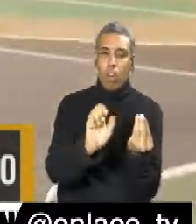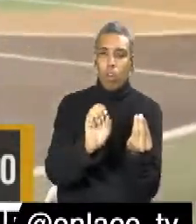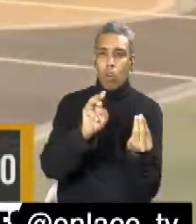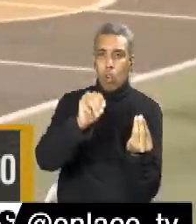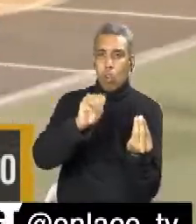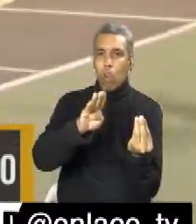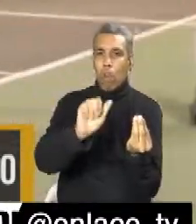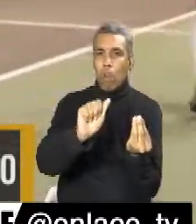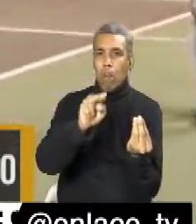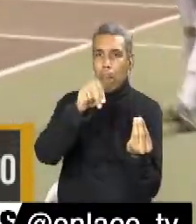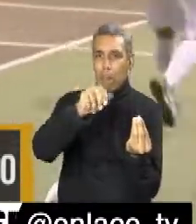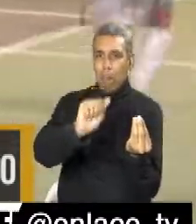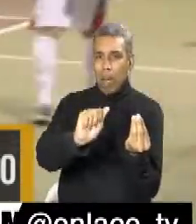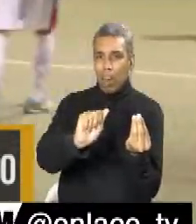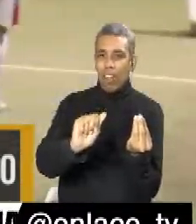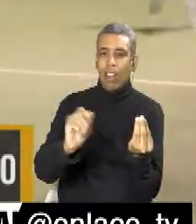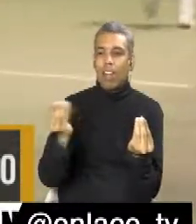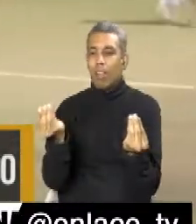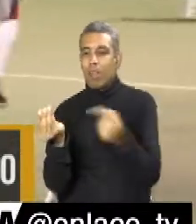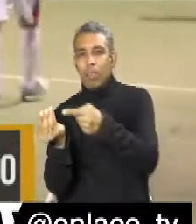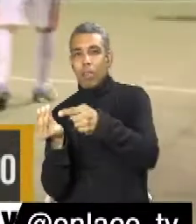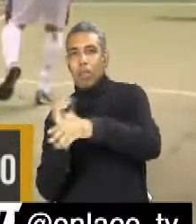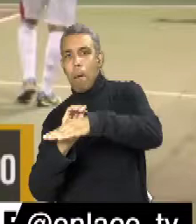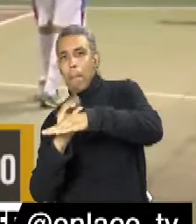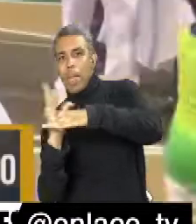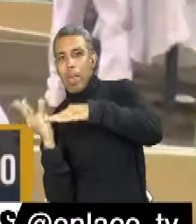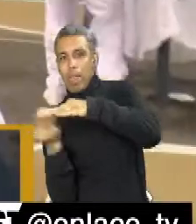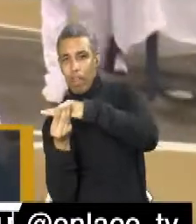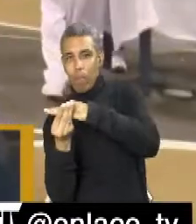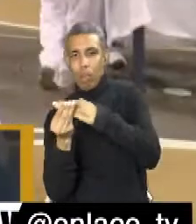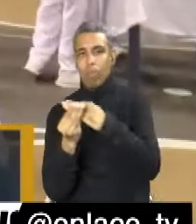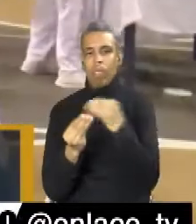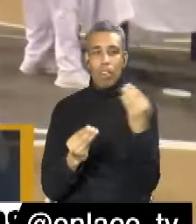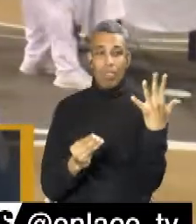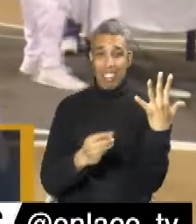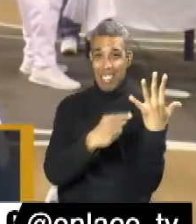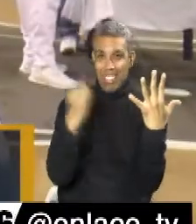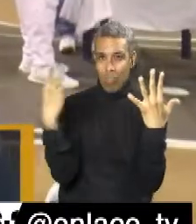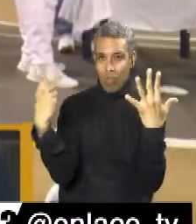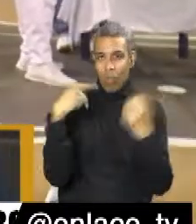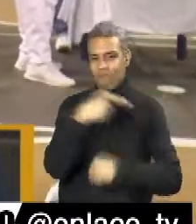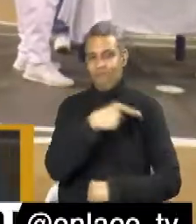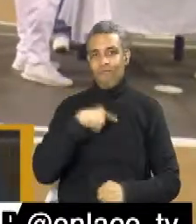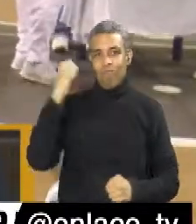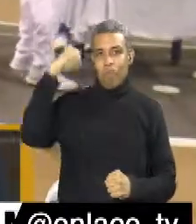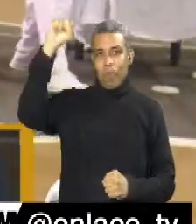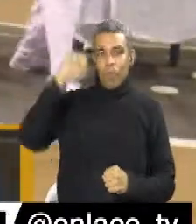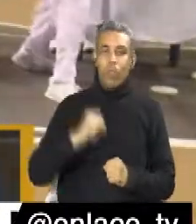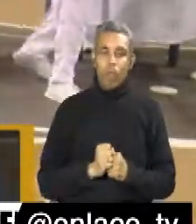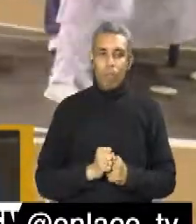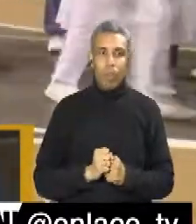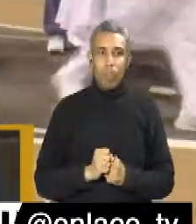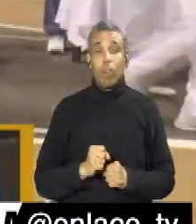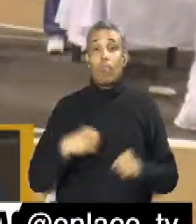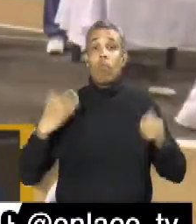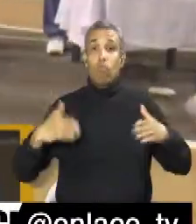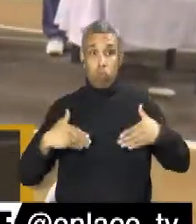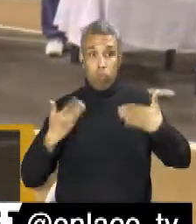Miraflores, quedando como el nuevo campeón de este campeonato. Excelente, un buen balance, terminamos